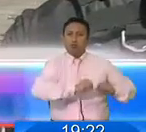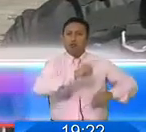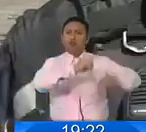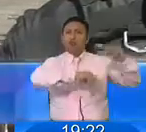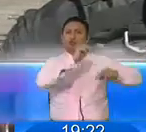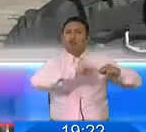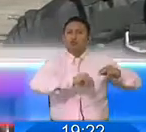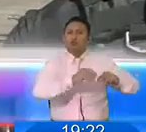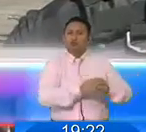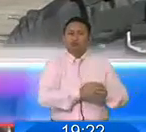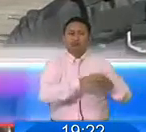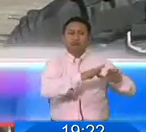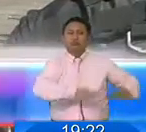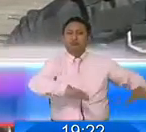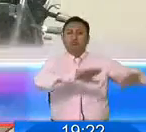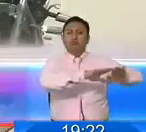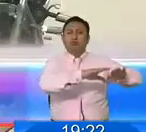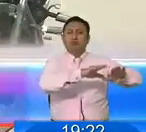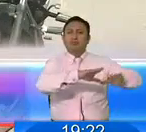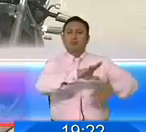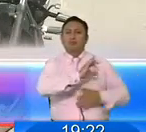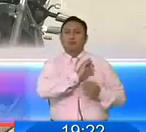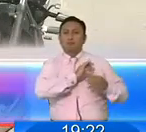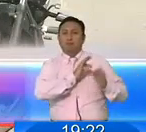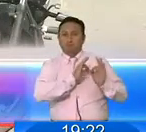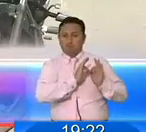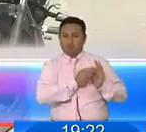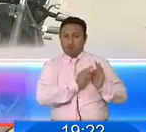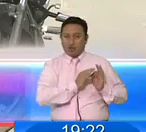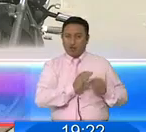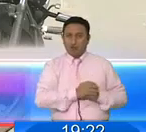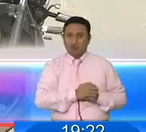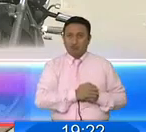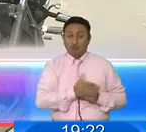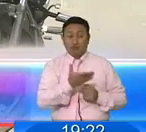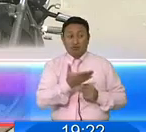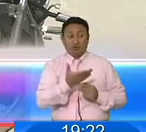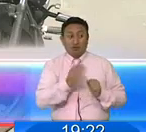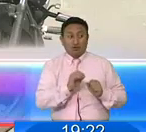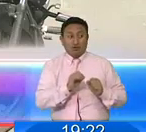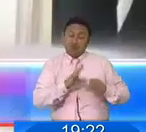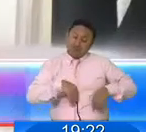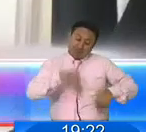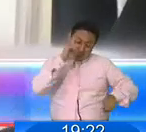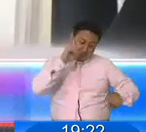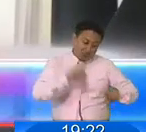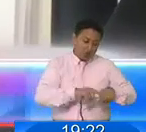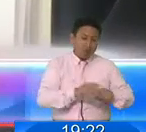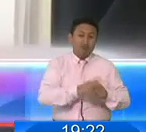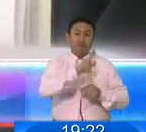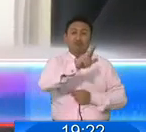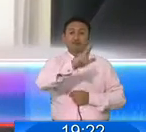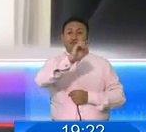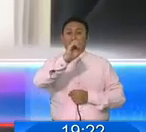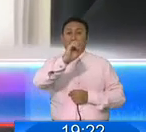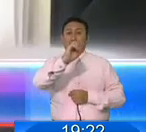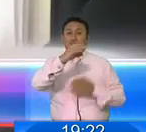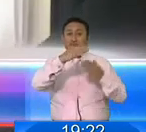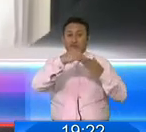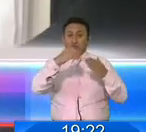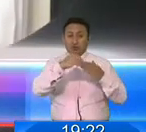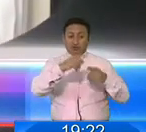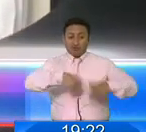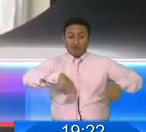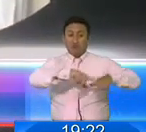en unos terrenos en el sector de calderón ellos accedieron tal vez por esquivar los trámites 300 dólares tenían que entregar en un punto del